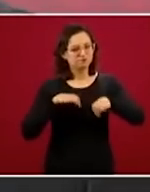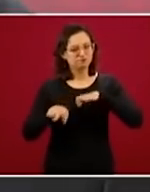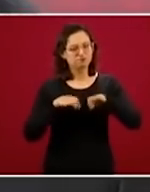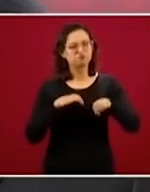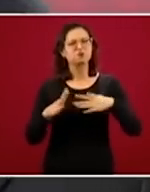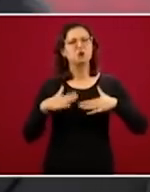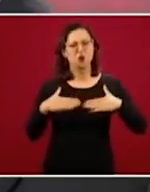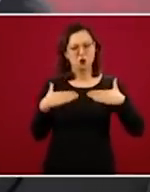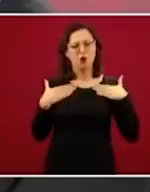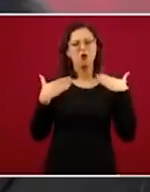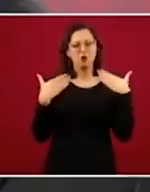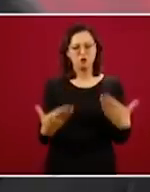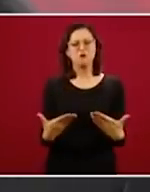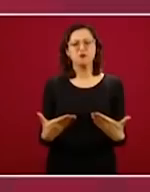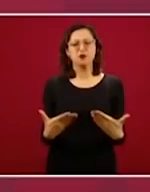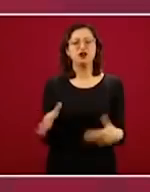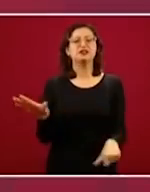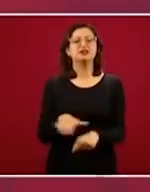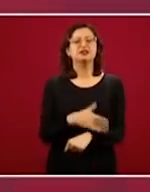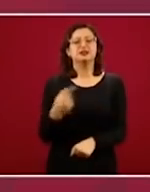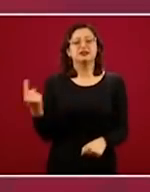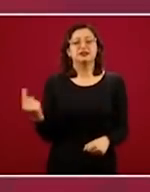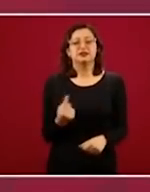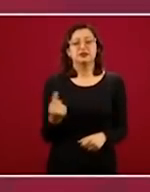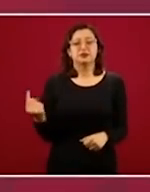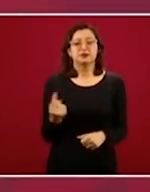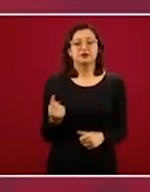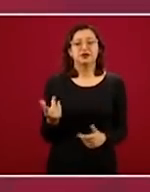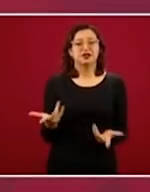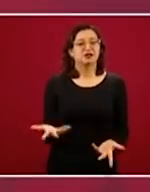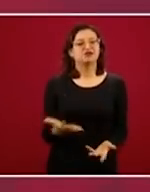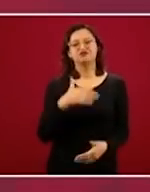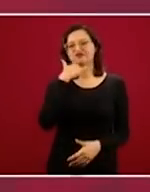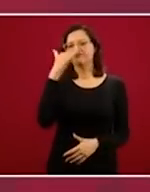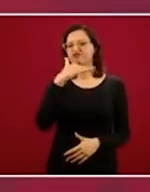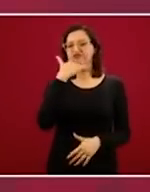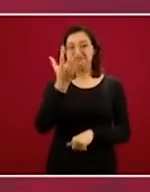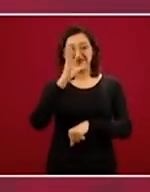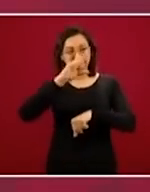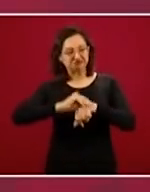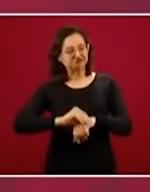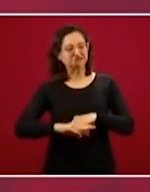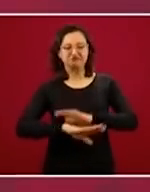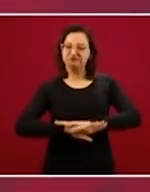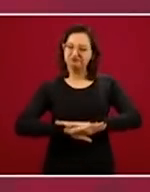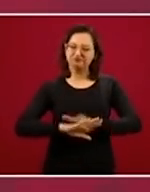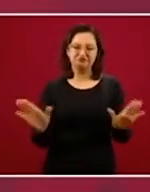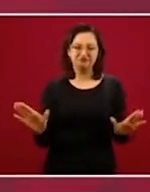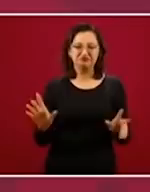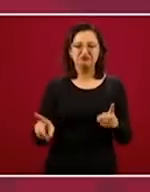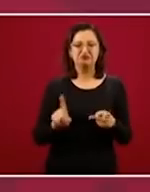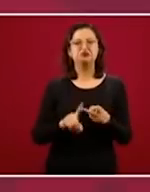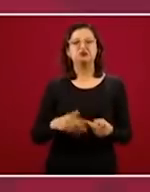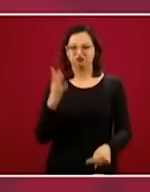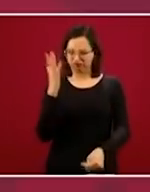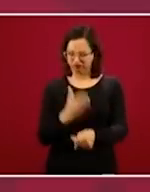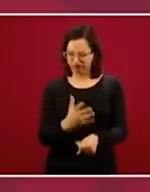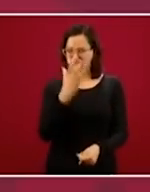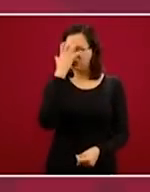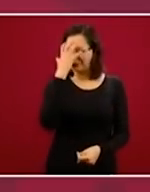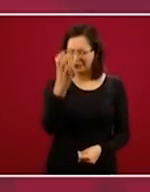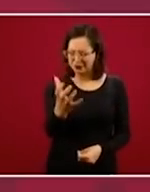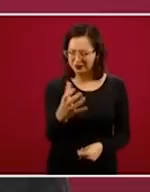y tengo confianza porque ya no hay corrupción y ya no hay impunidad